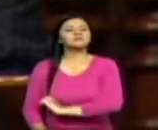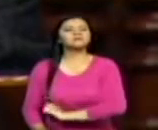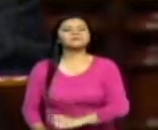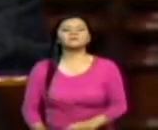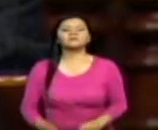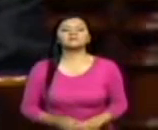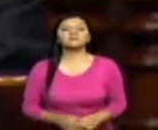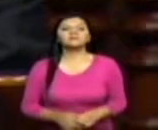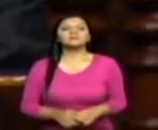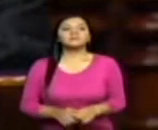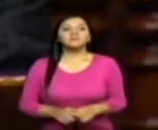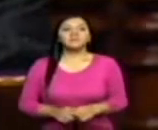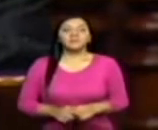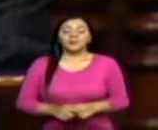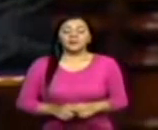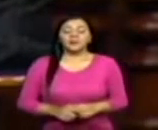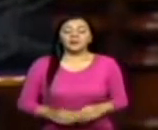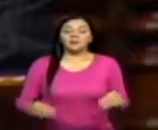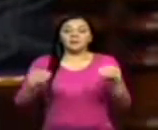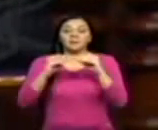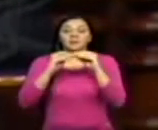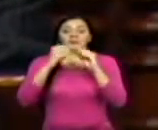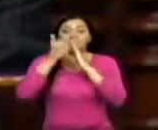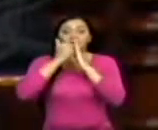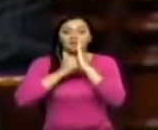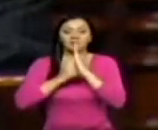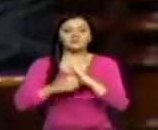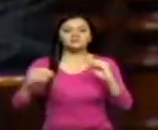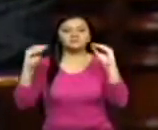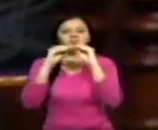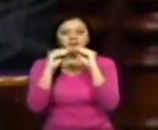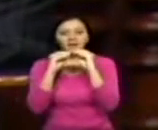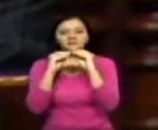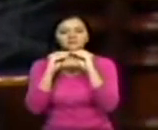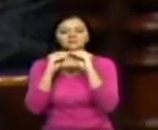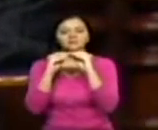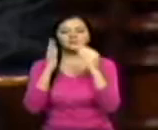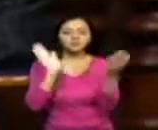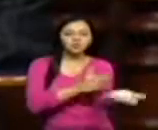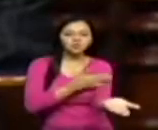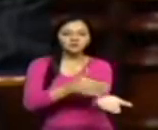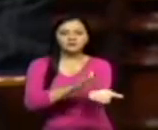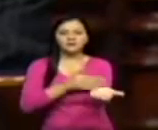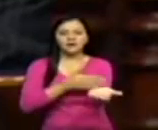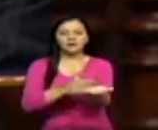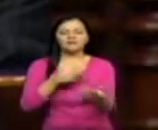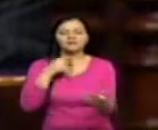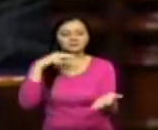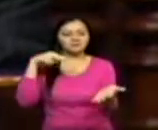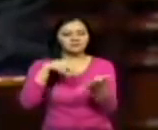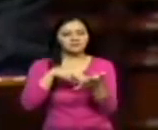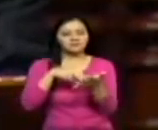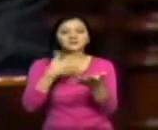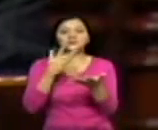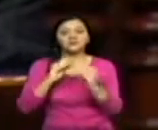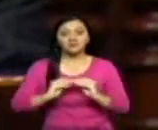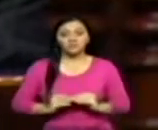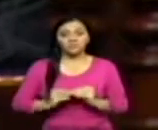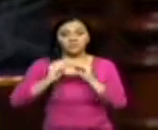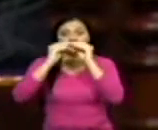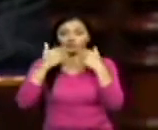Las artes, y en especial la música, a cuyo estudio tanto debe mi